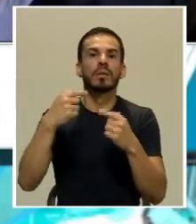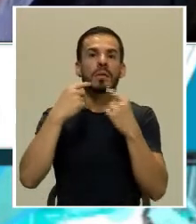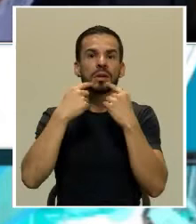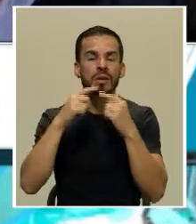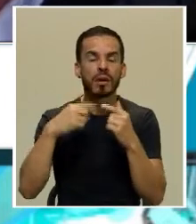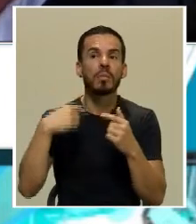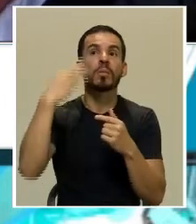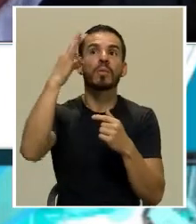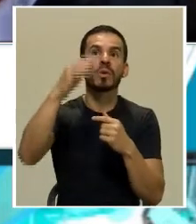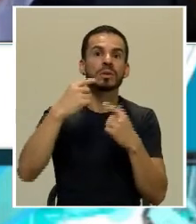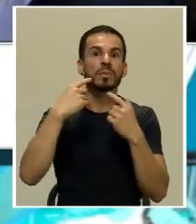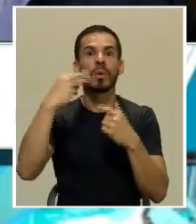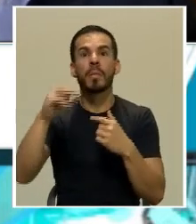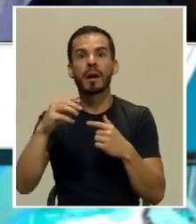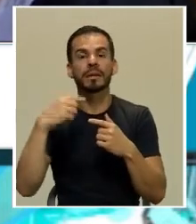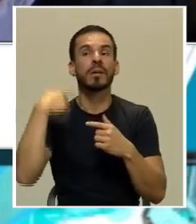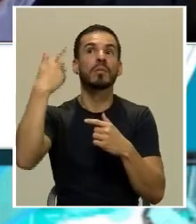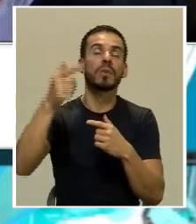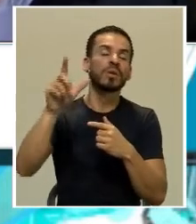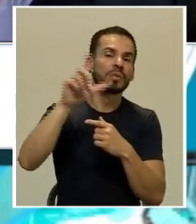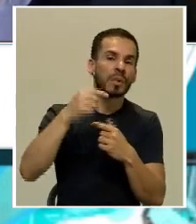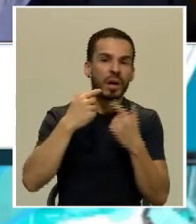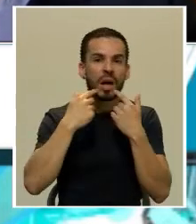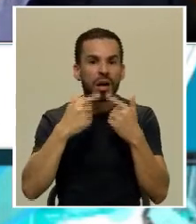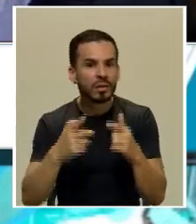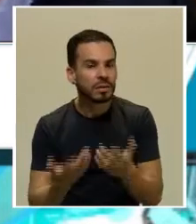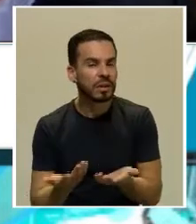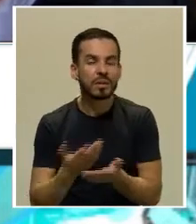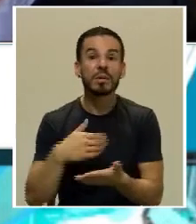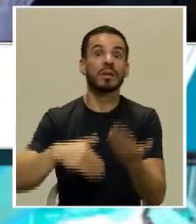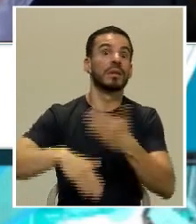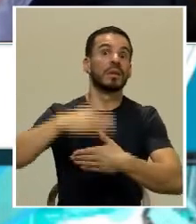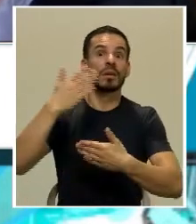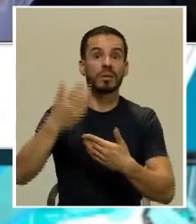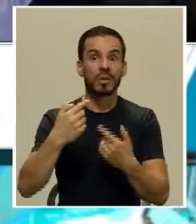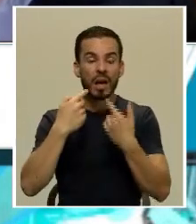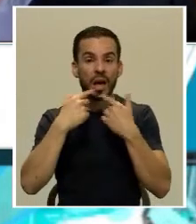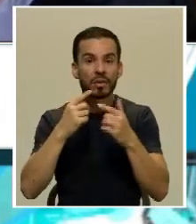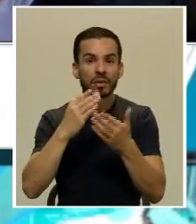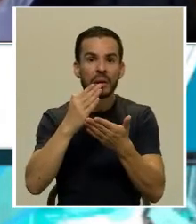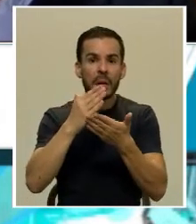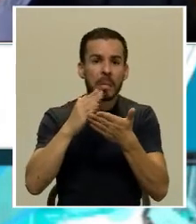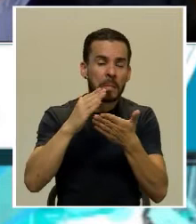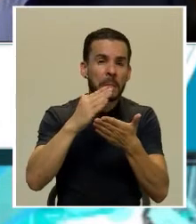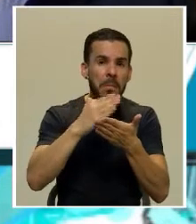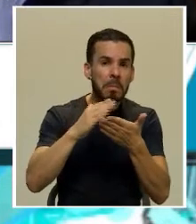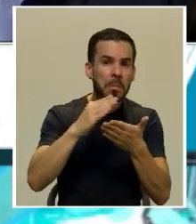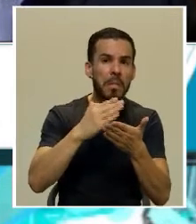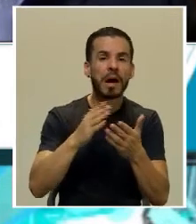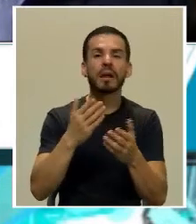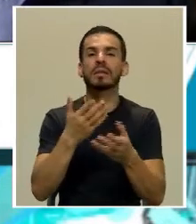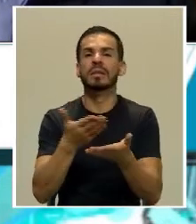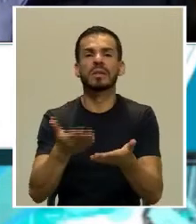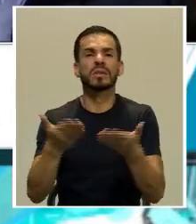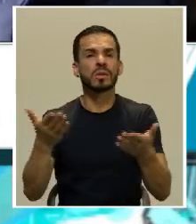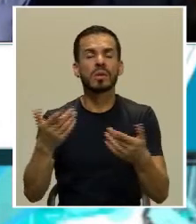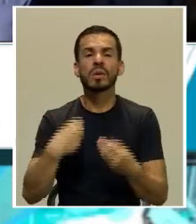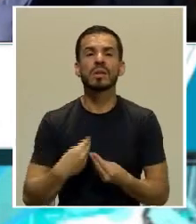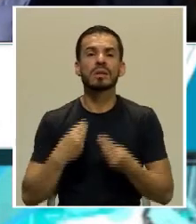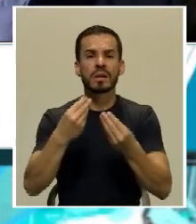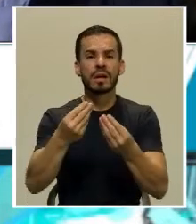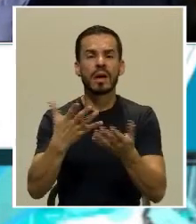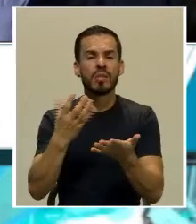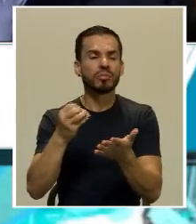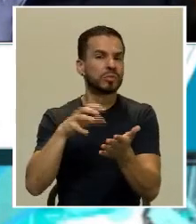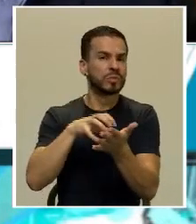El próximo martes anunciaremos, el próximo lunes anunciaremos, y luego van anunciando por partecitas cosas que generan